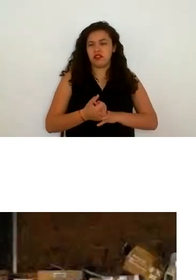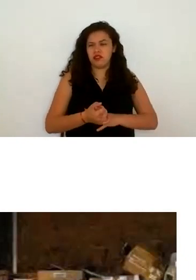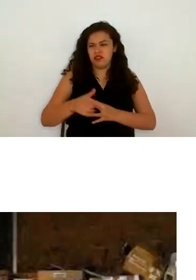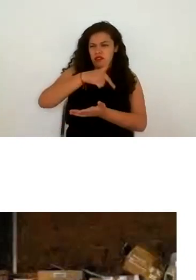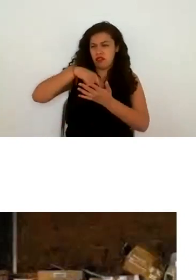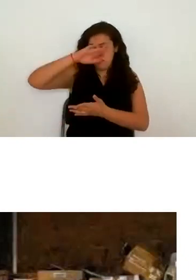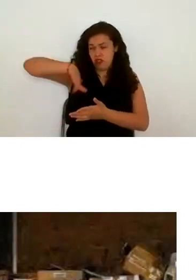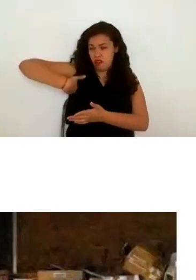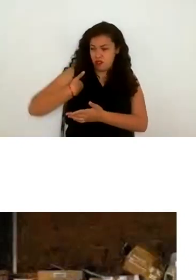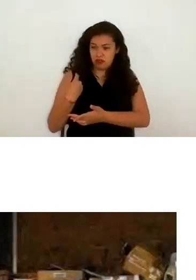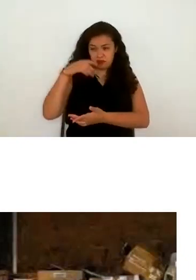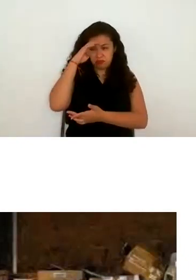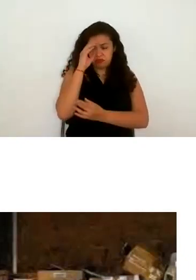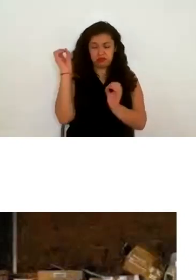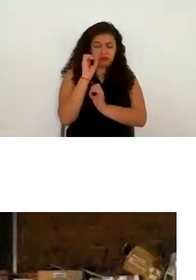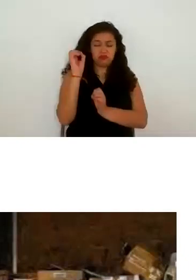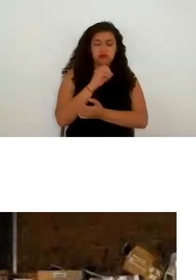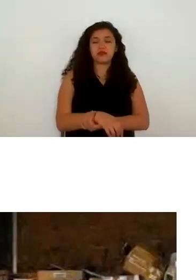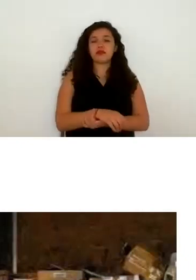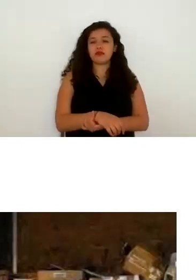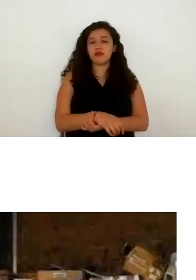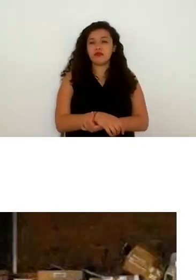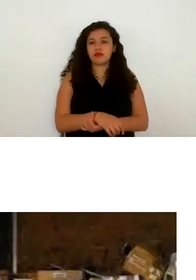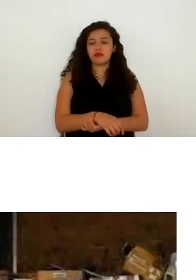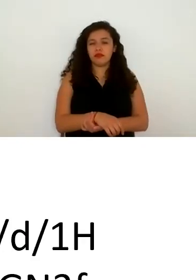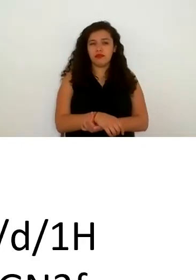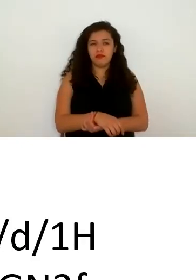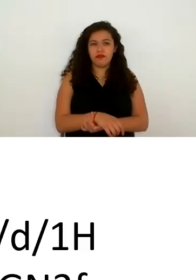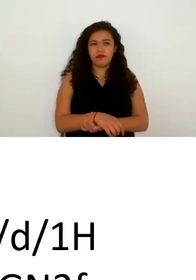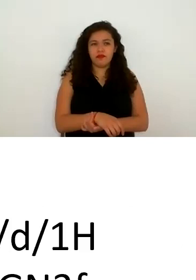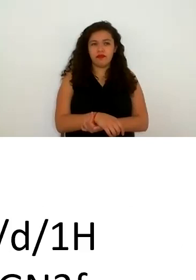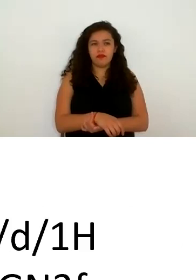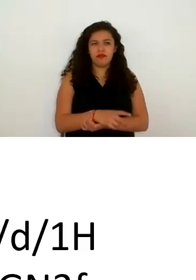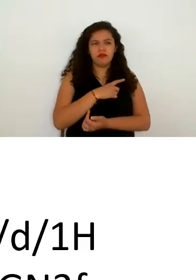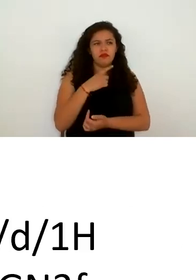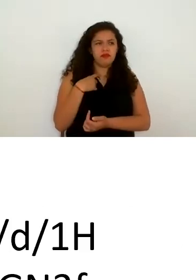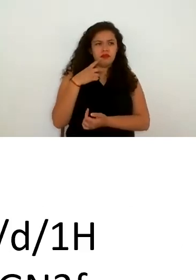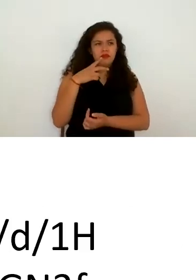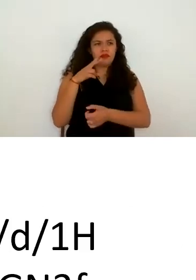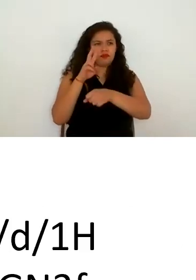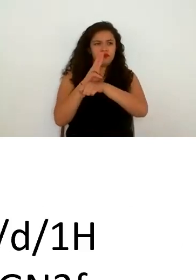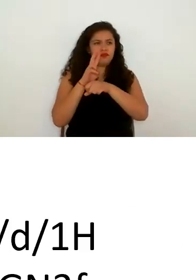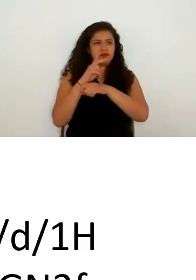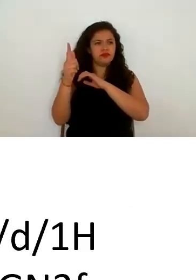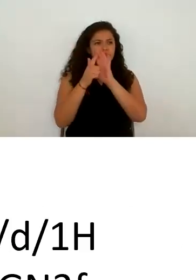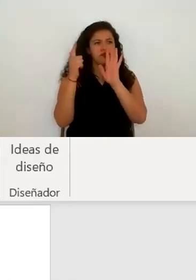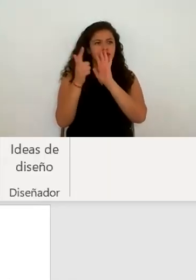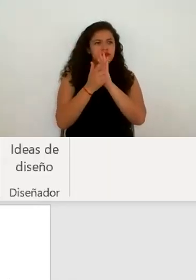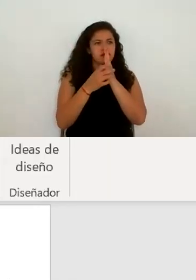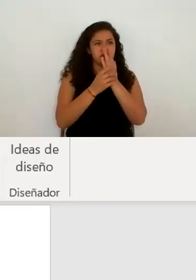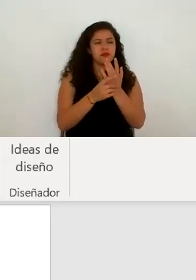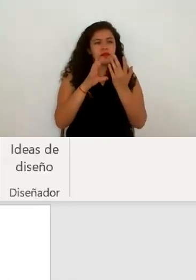para estos expedientes. Entonces, pues hay que vigilar eso, porque de acuerdo a la ley, pues sí tiene una